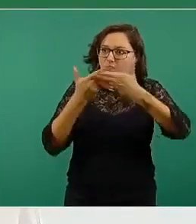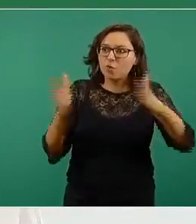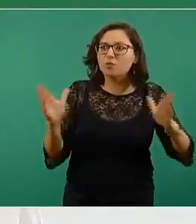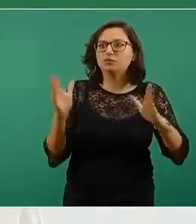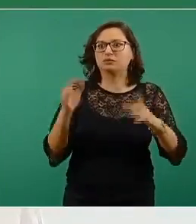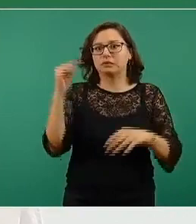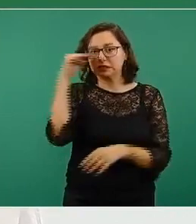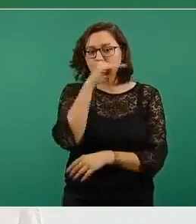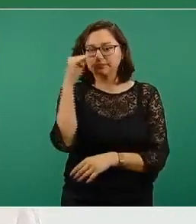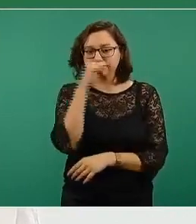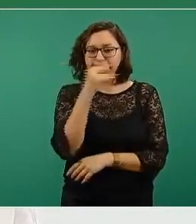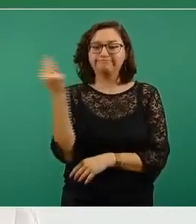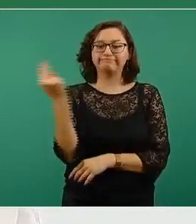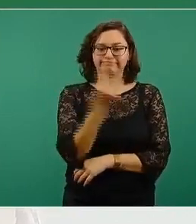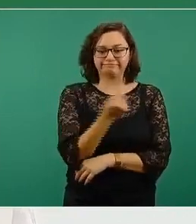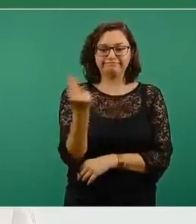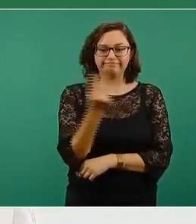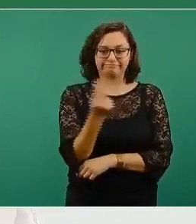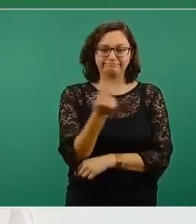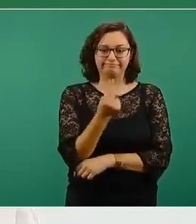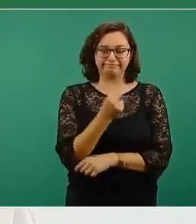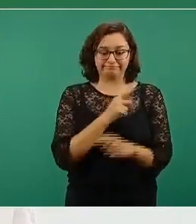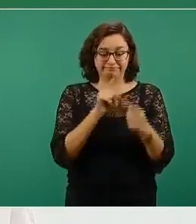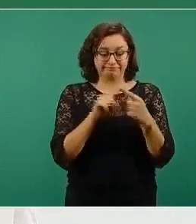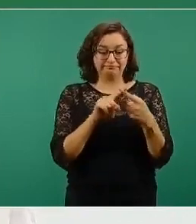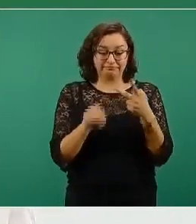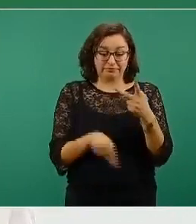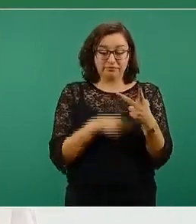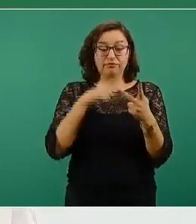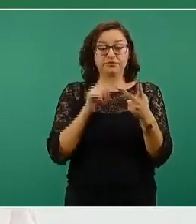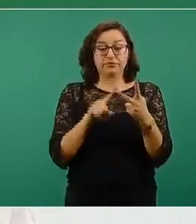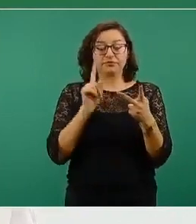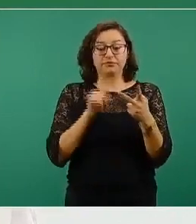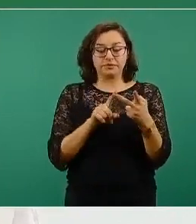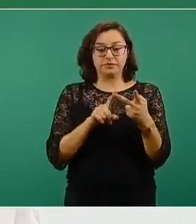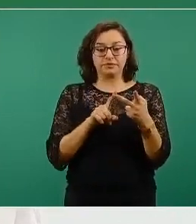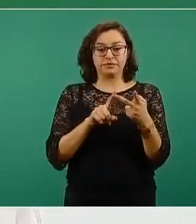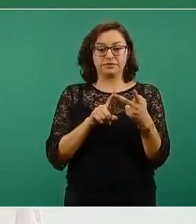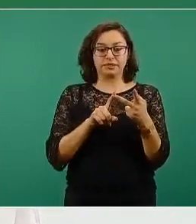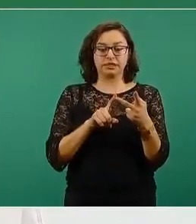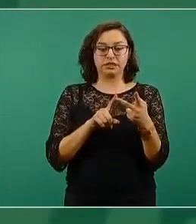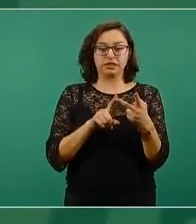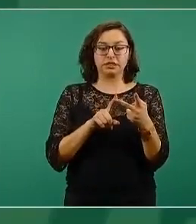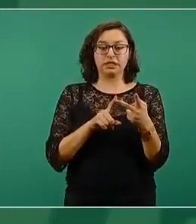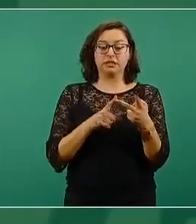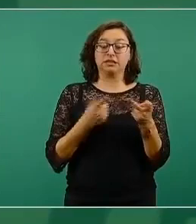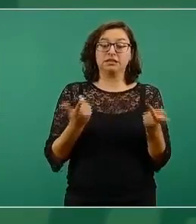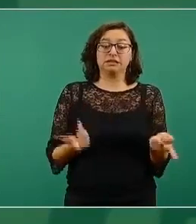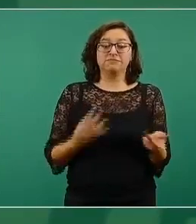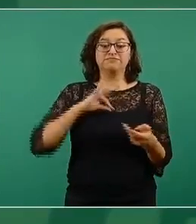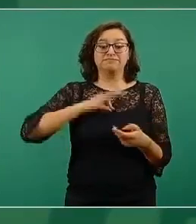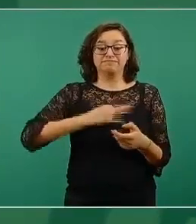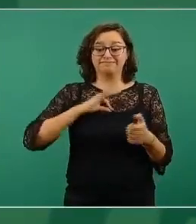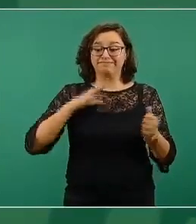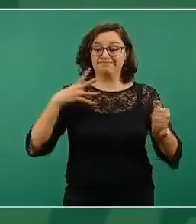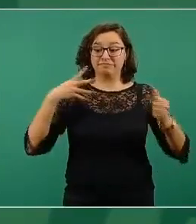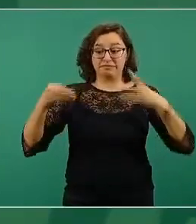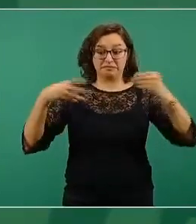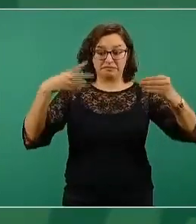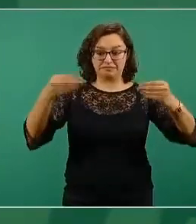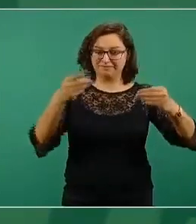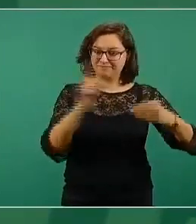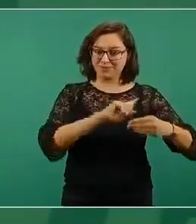elemento crucial son las enormes epidemias, que también lo comentamos mucho a lo largo de 2020, las epidemias de enfermedades crónicas